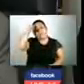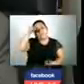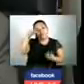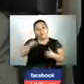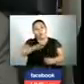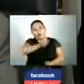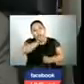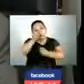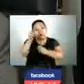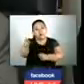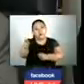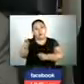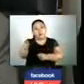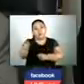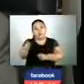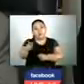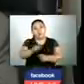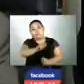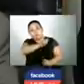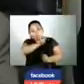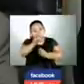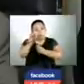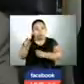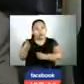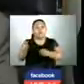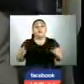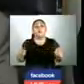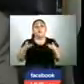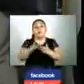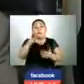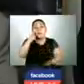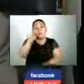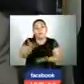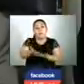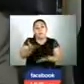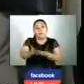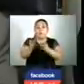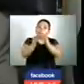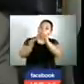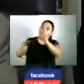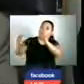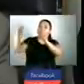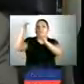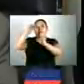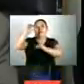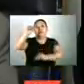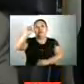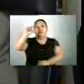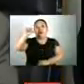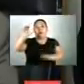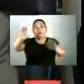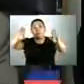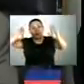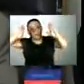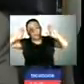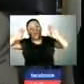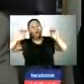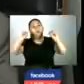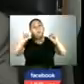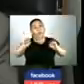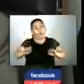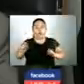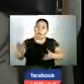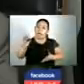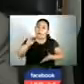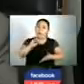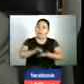Mixta y además presentó ante la Sala de lo Penal un recurso para, valga